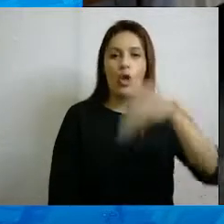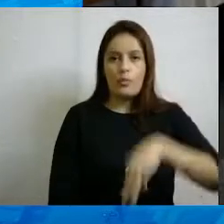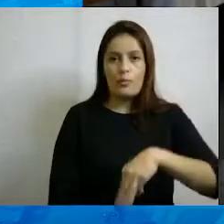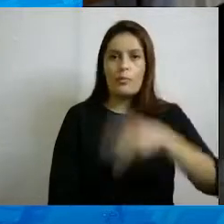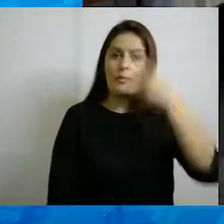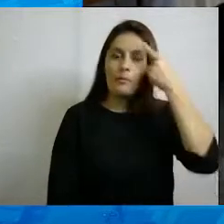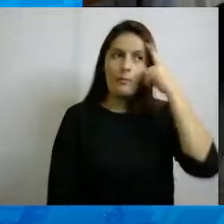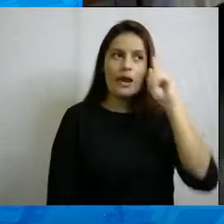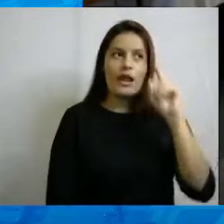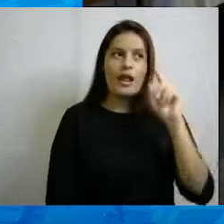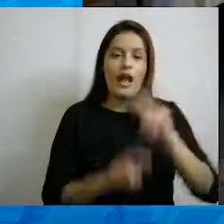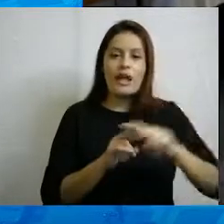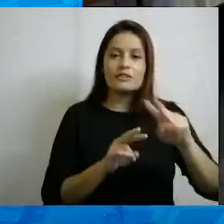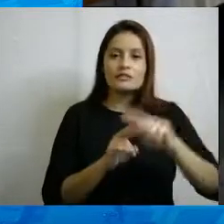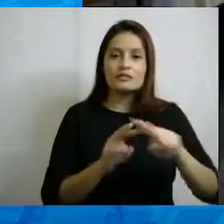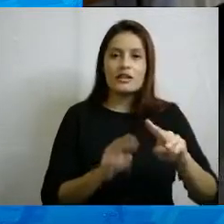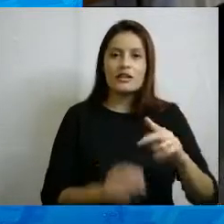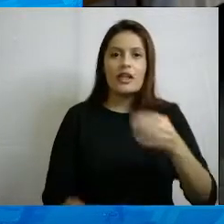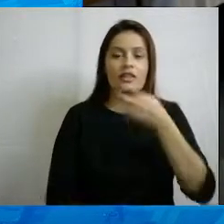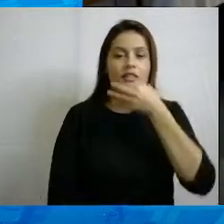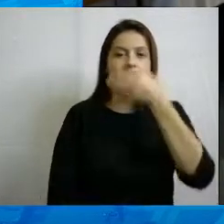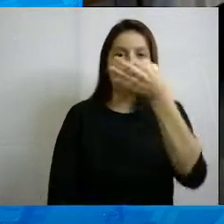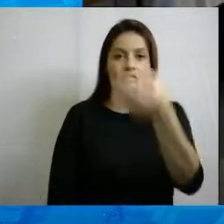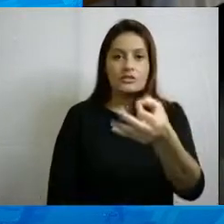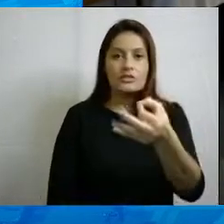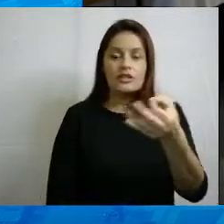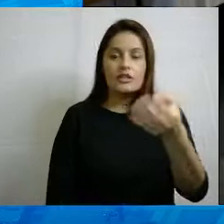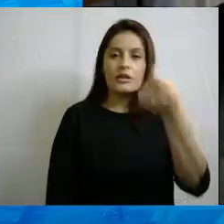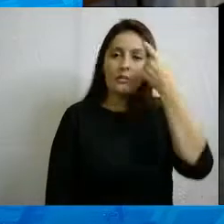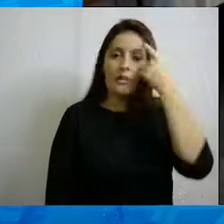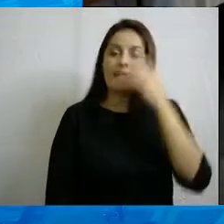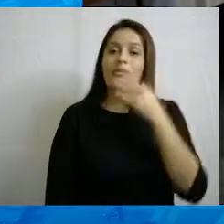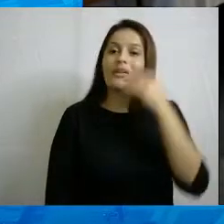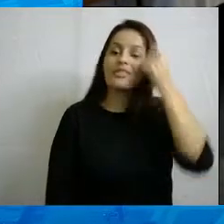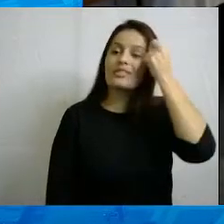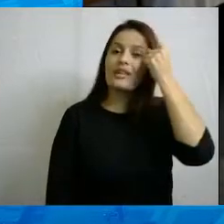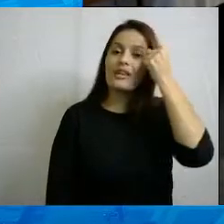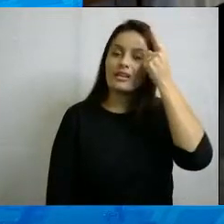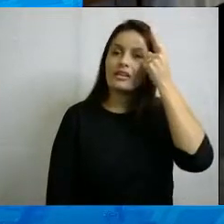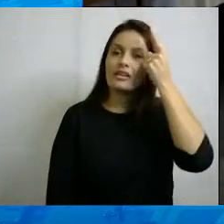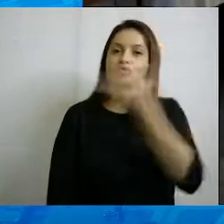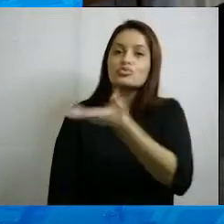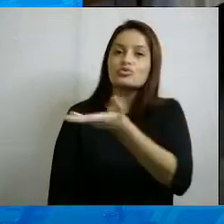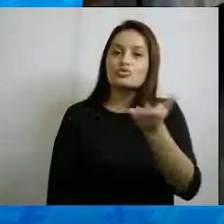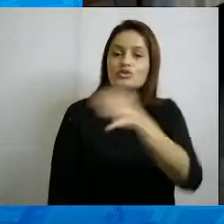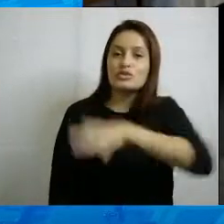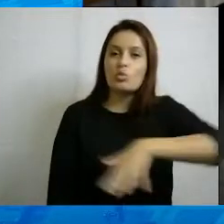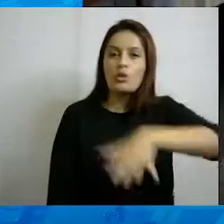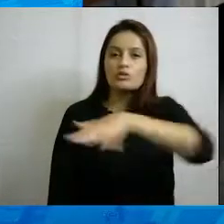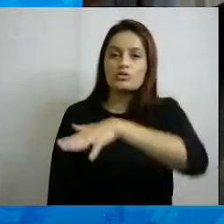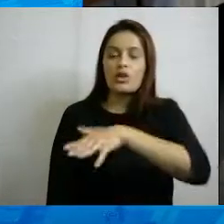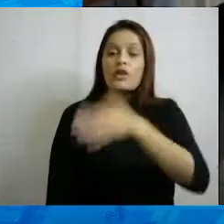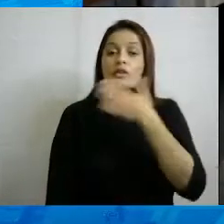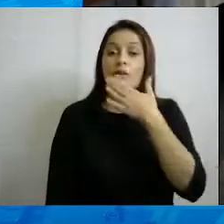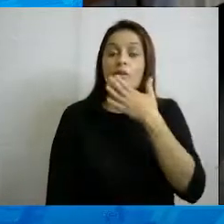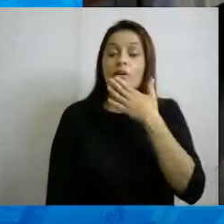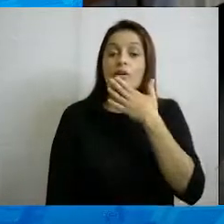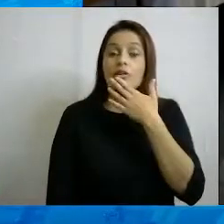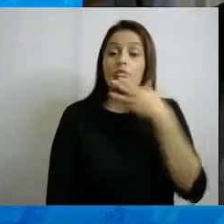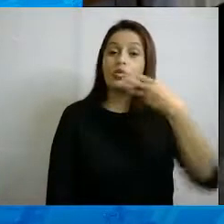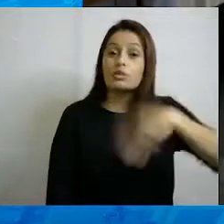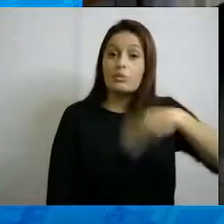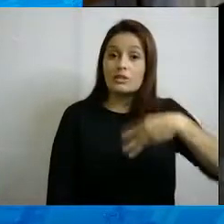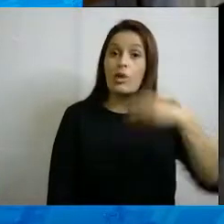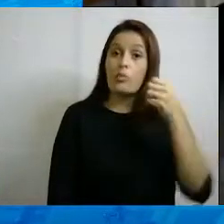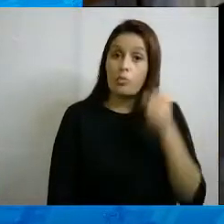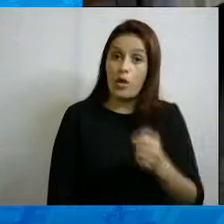para efectos de poder emitir un pronunciamiento, porque ahí también se comprende la situación que están pasando, pero también ahí para que el municipio